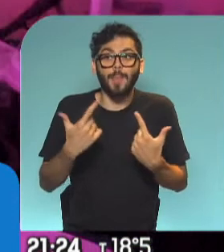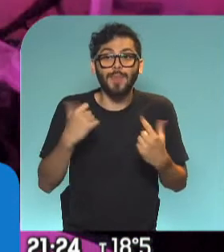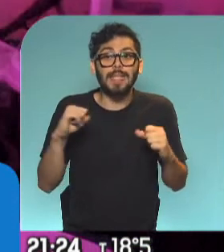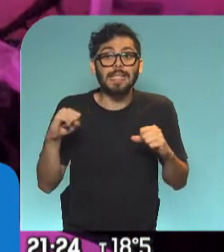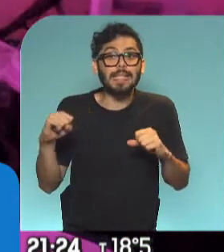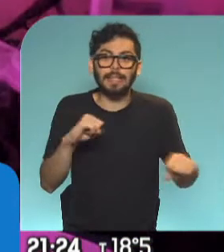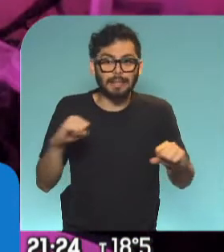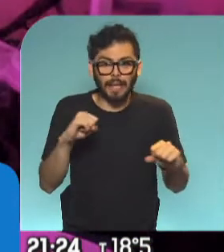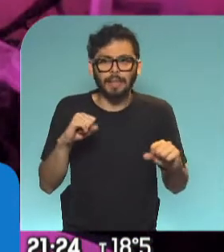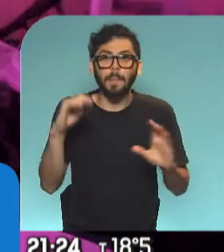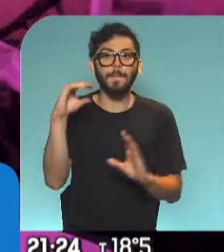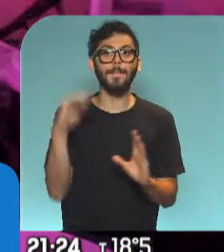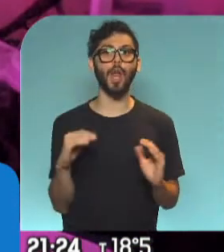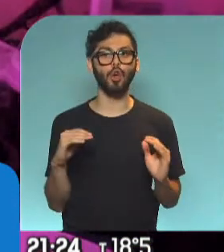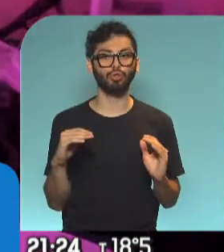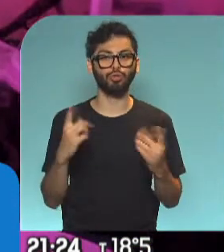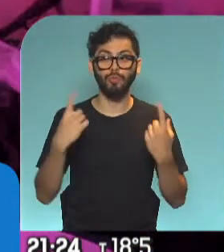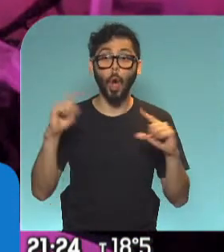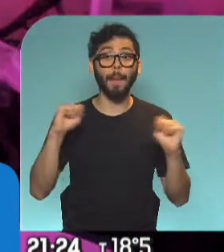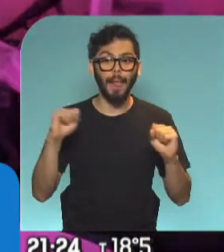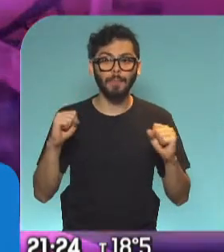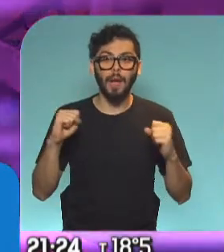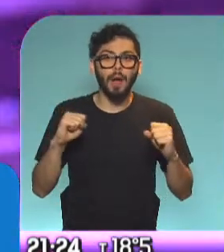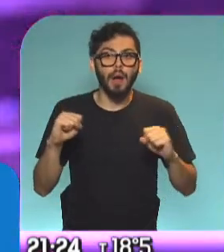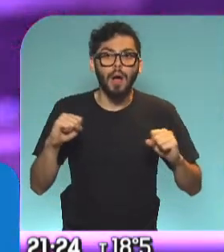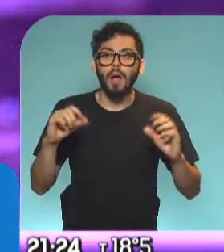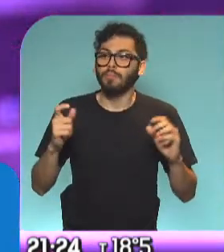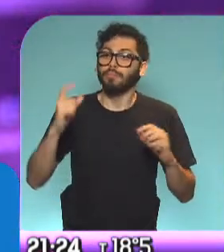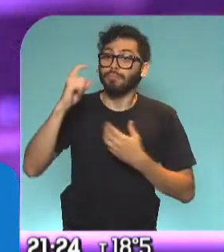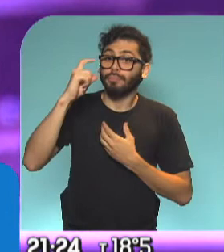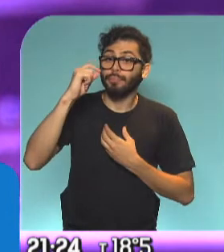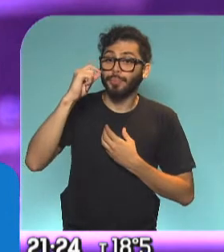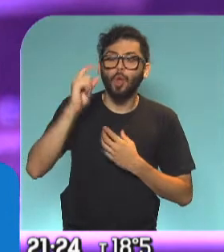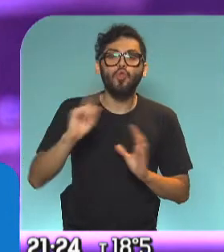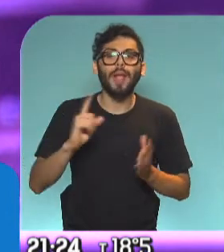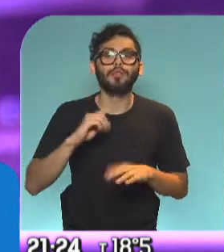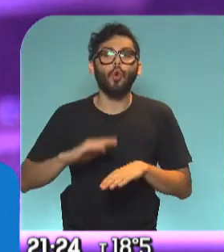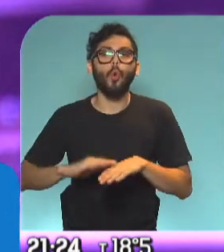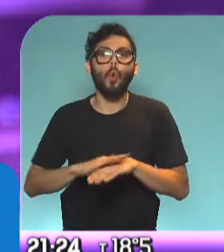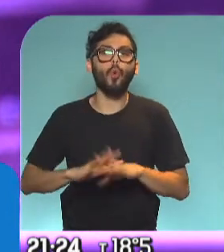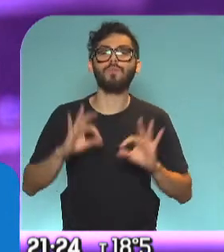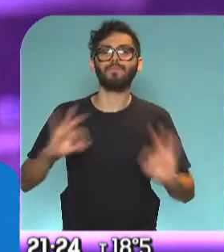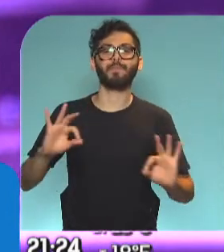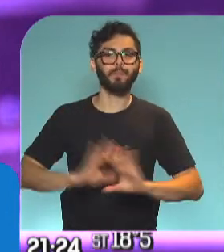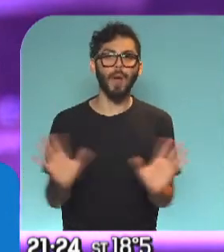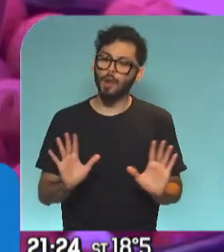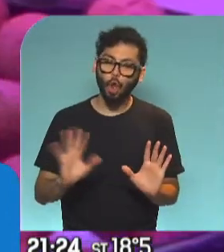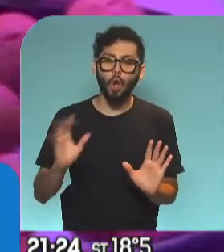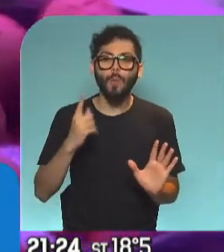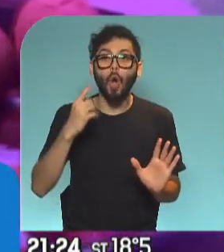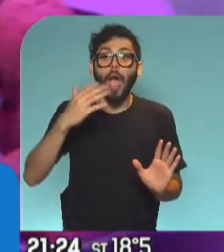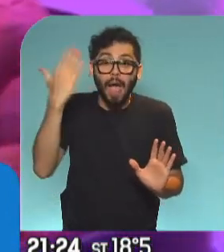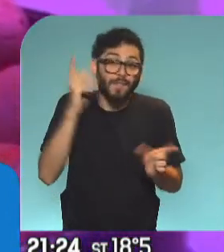tienen aquellos pacientes con epilepsia refractaria. Quiero aclarar, no es que cura, no cura nada, simplemente ayuda al control de la